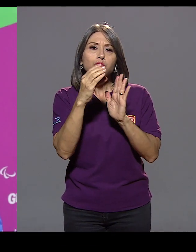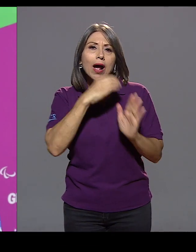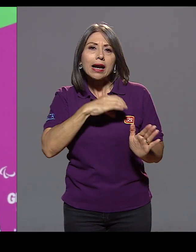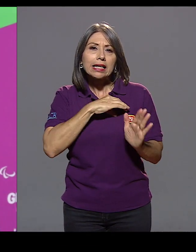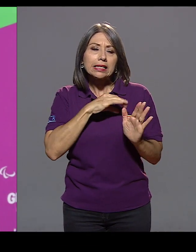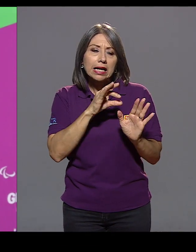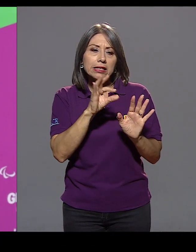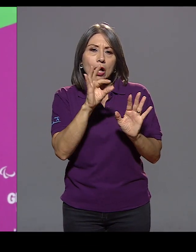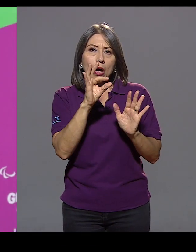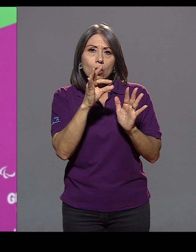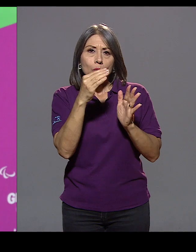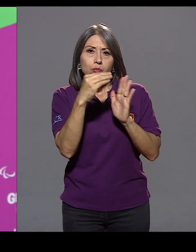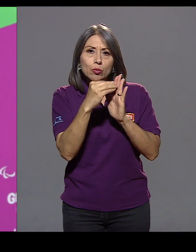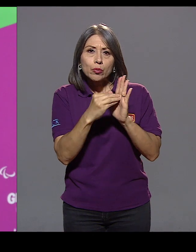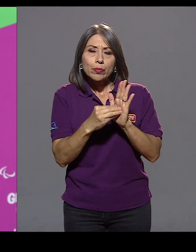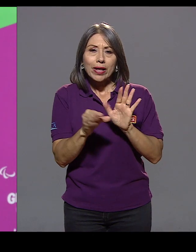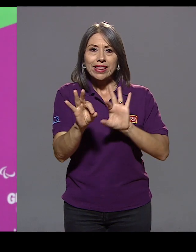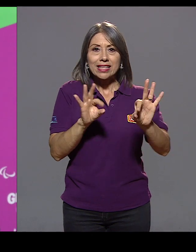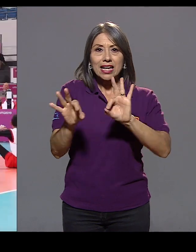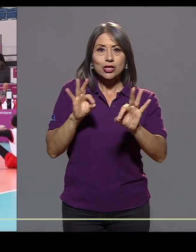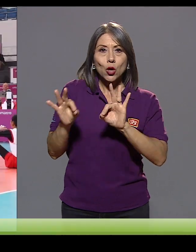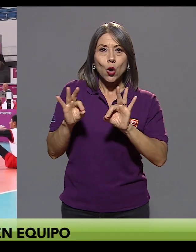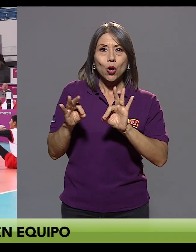los afinamos un poquito después de Guadalajara,